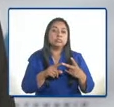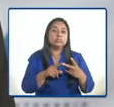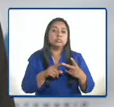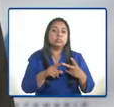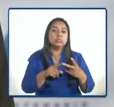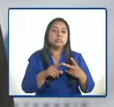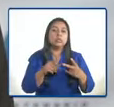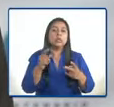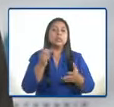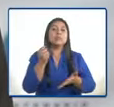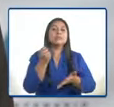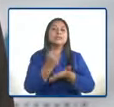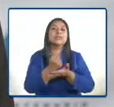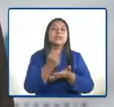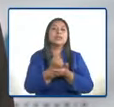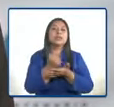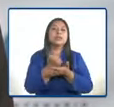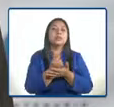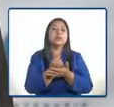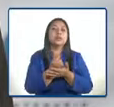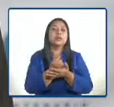Lo de los pasaportes, señor director.